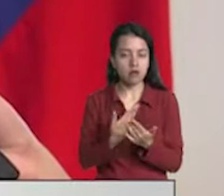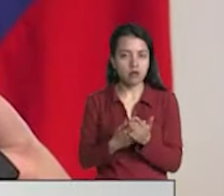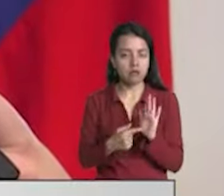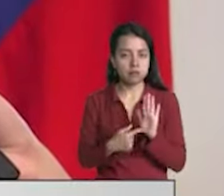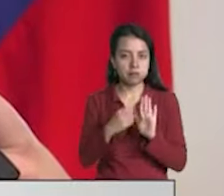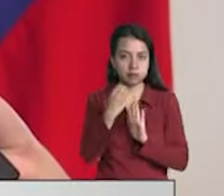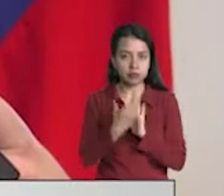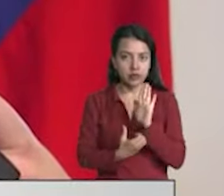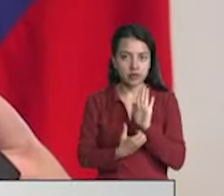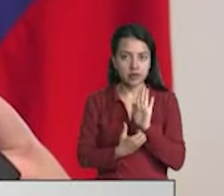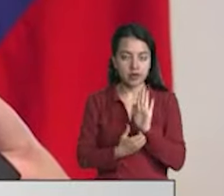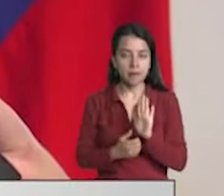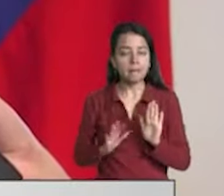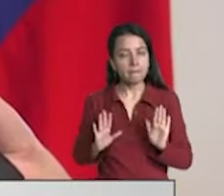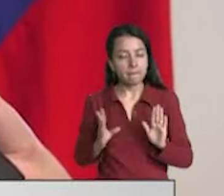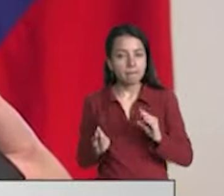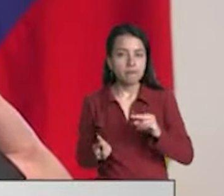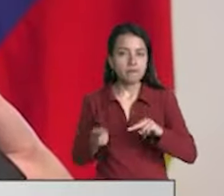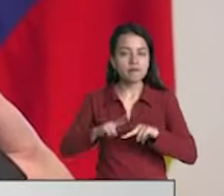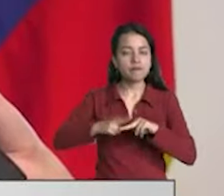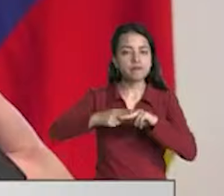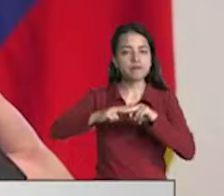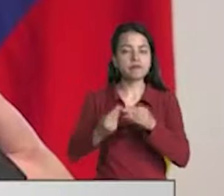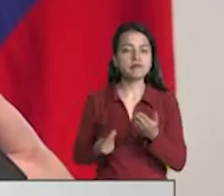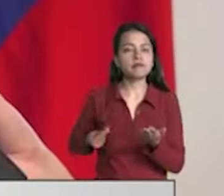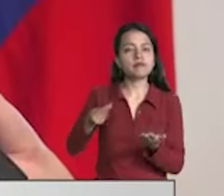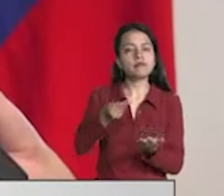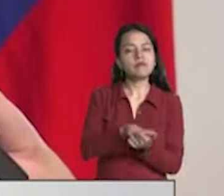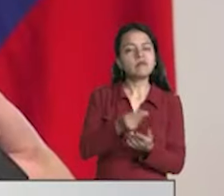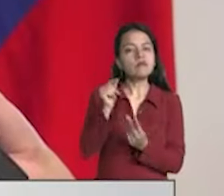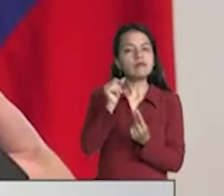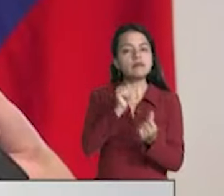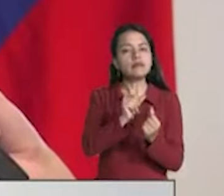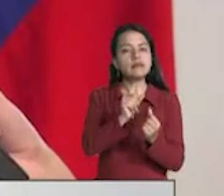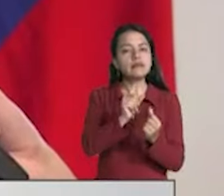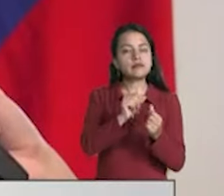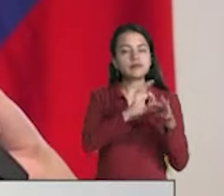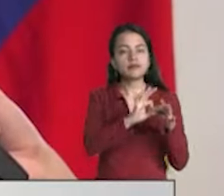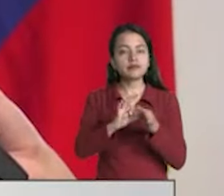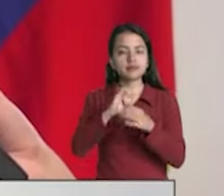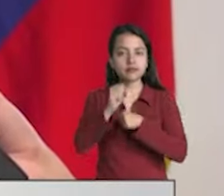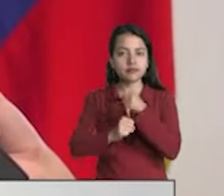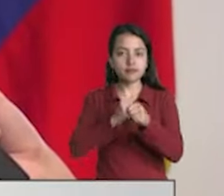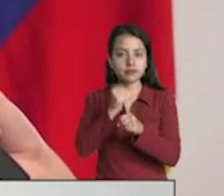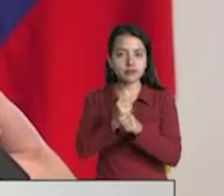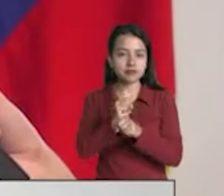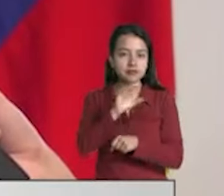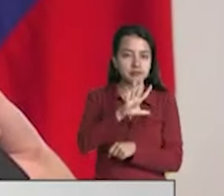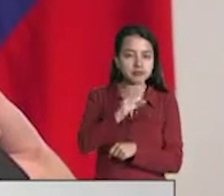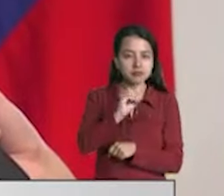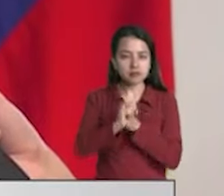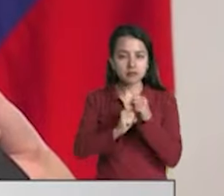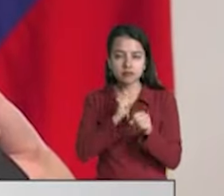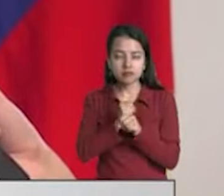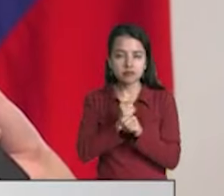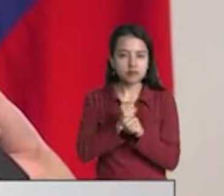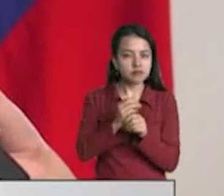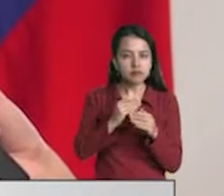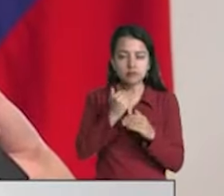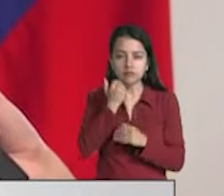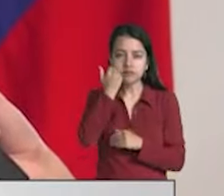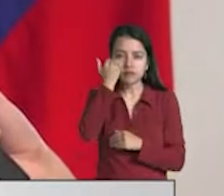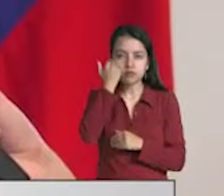luego, van a tener un beneficio porque en la edad. Para las personas que tienen 50 años y que es